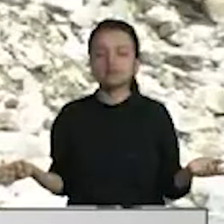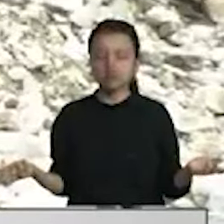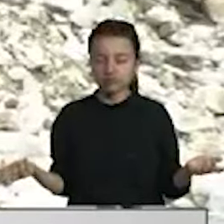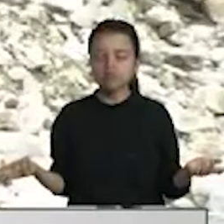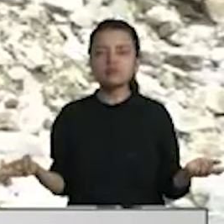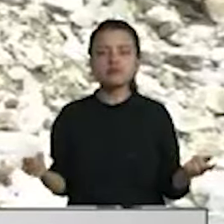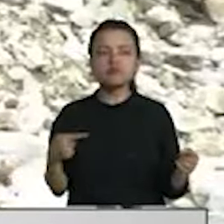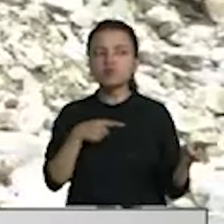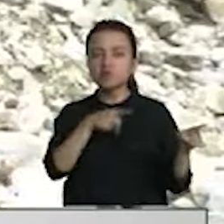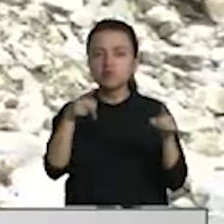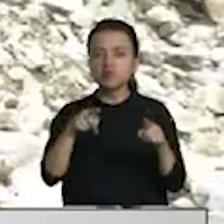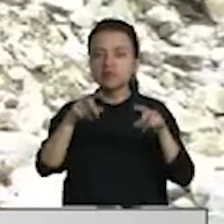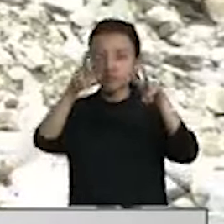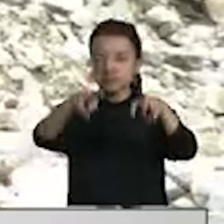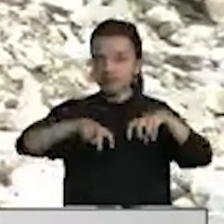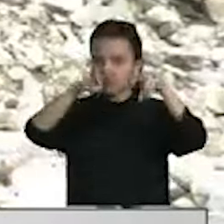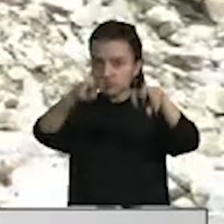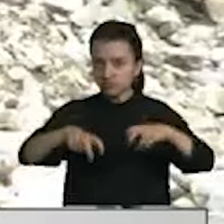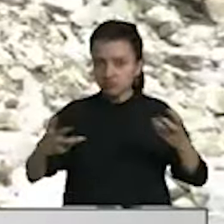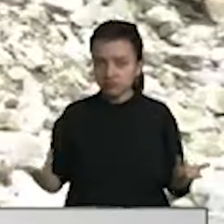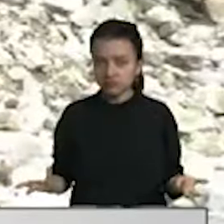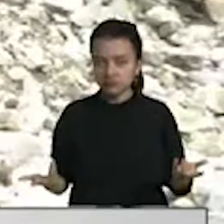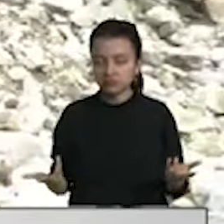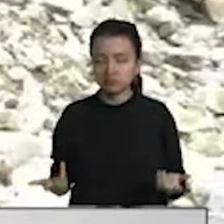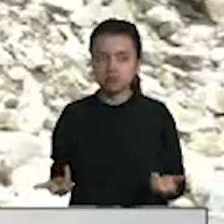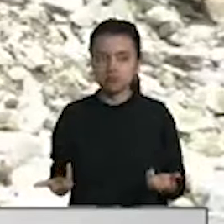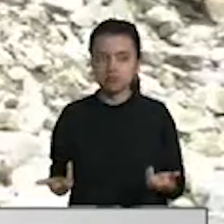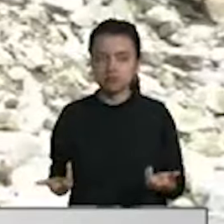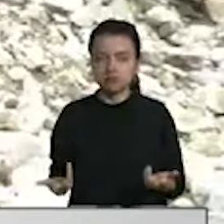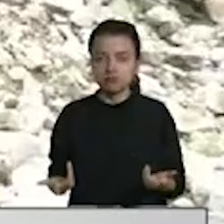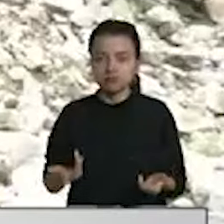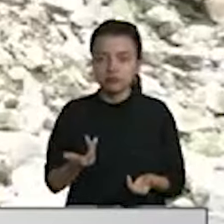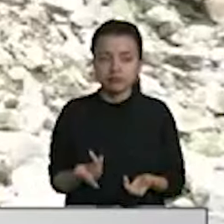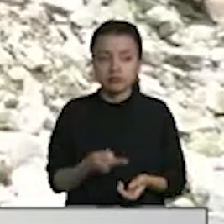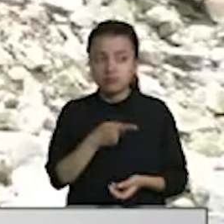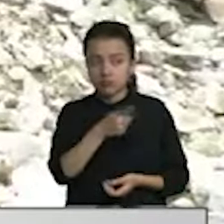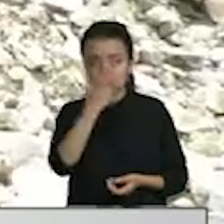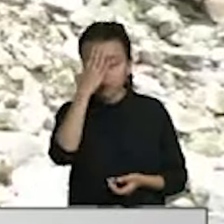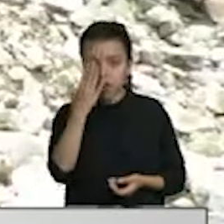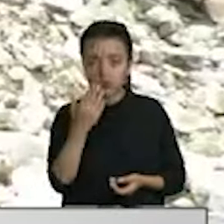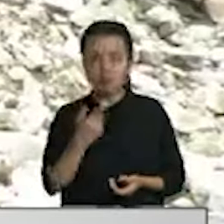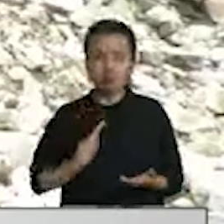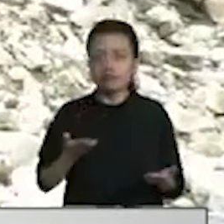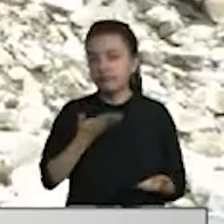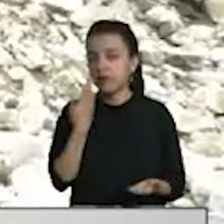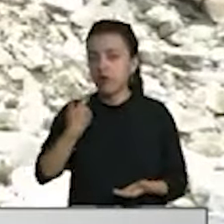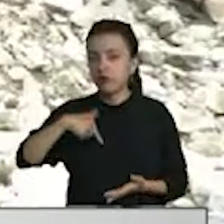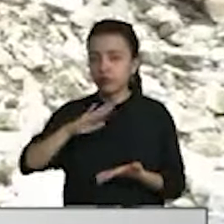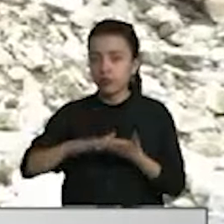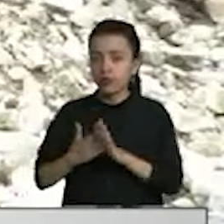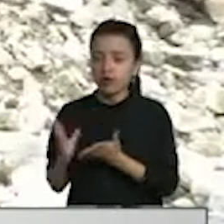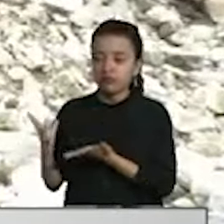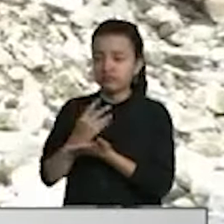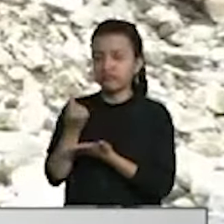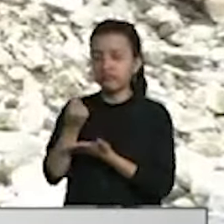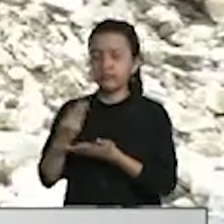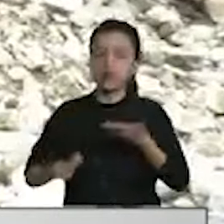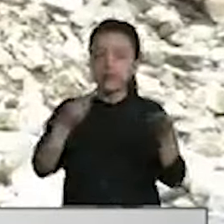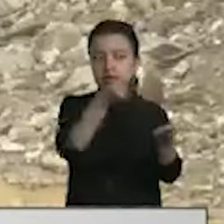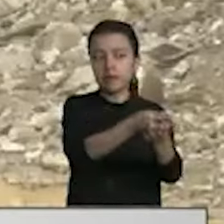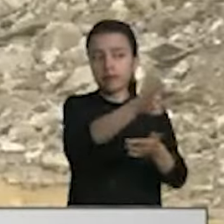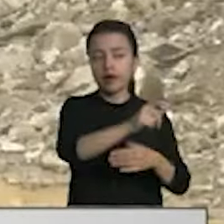personas particulares que tienen maquinaria y nosotros le pagamos por horas a esas personas para que vengan a darnos